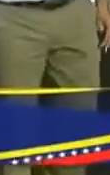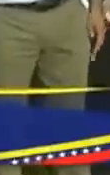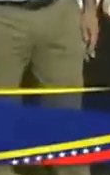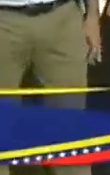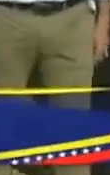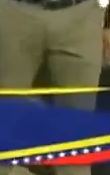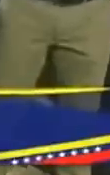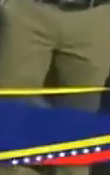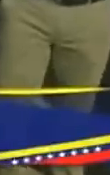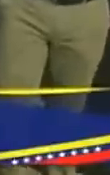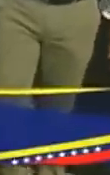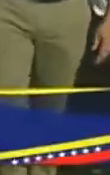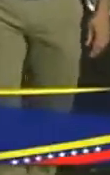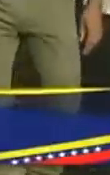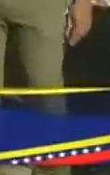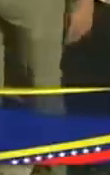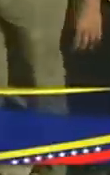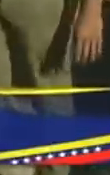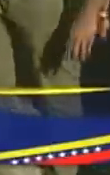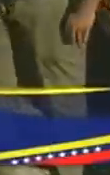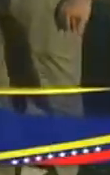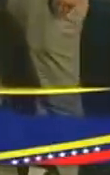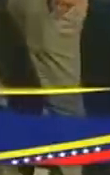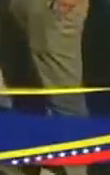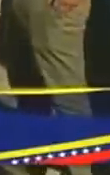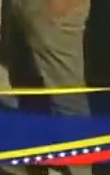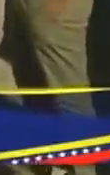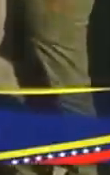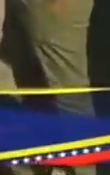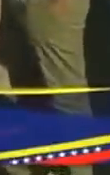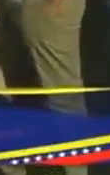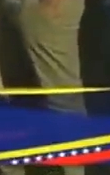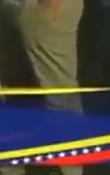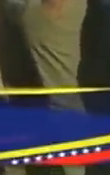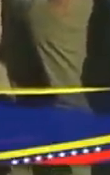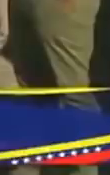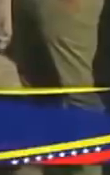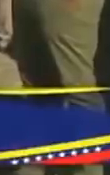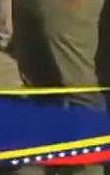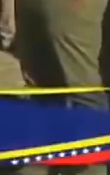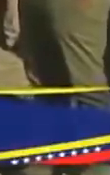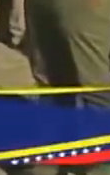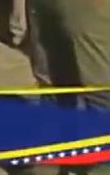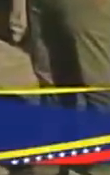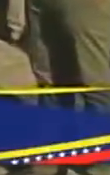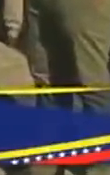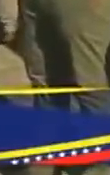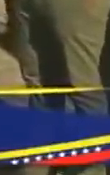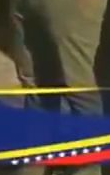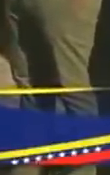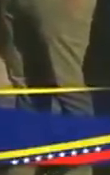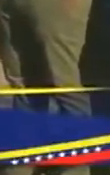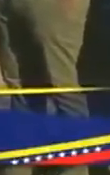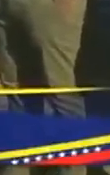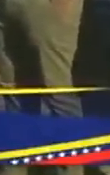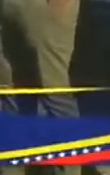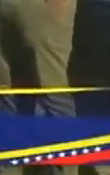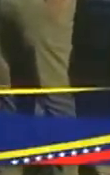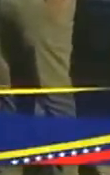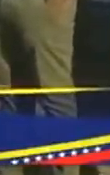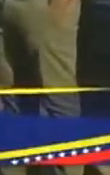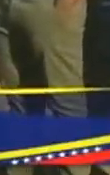mayor diversidad en todo el país. Si ustedes me permiten, todo este equipo me despejan la vista